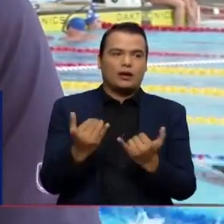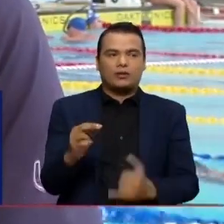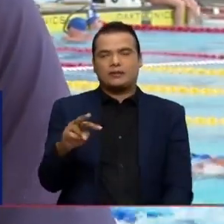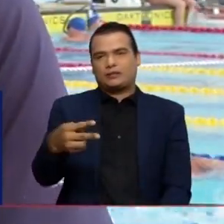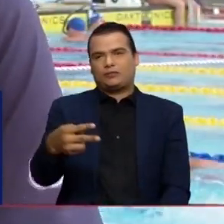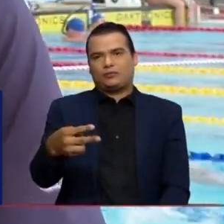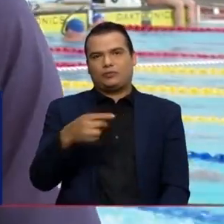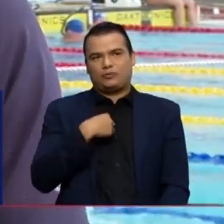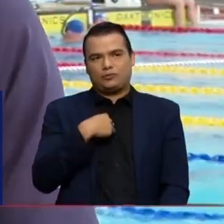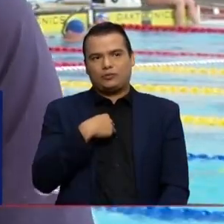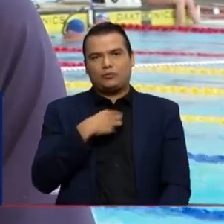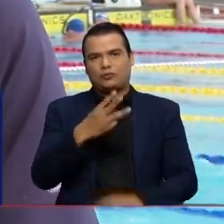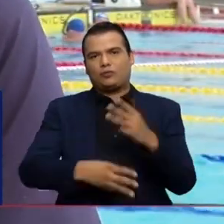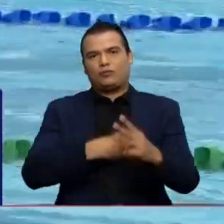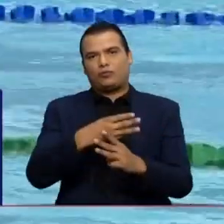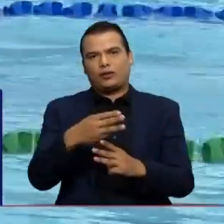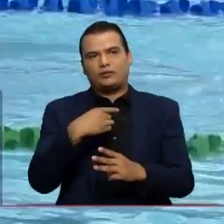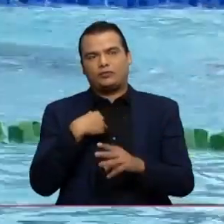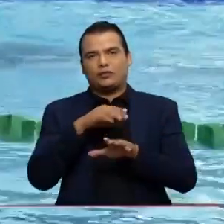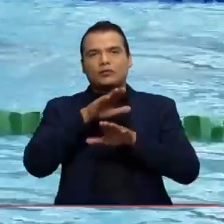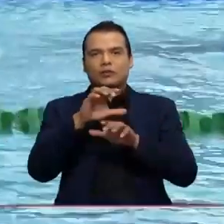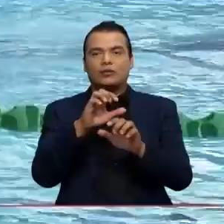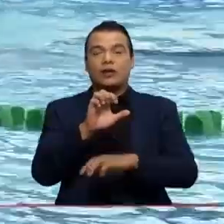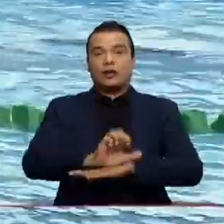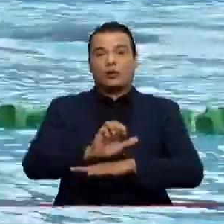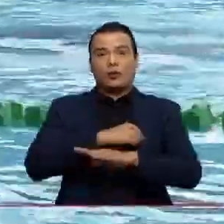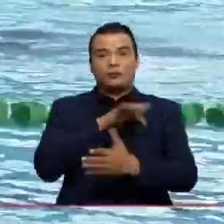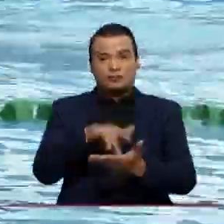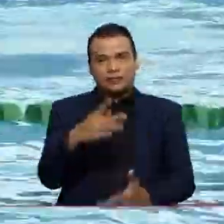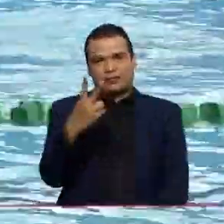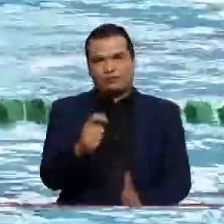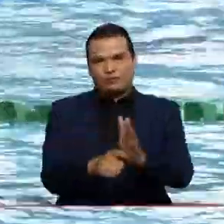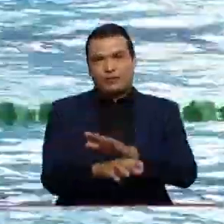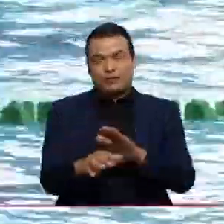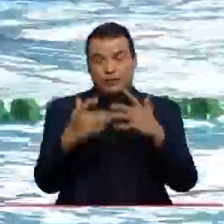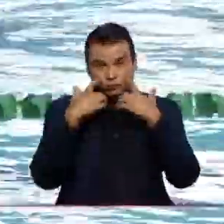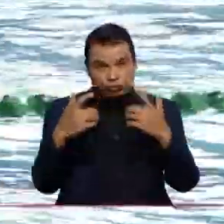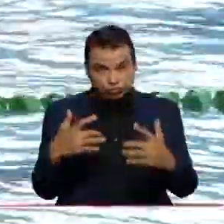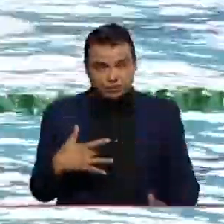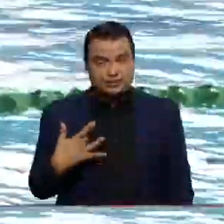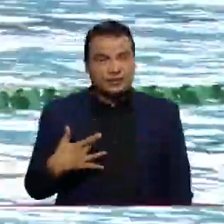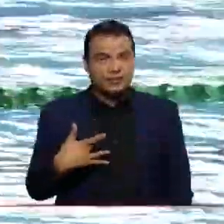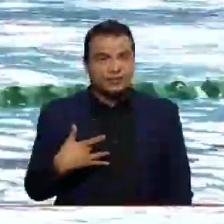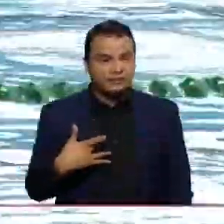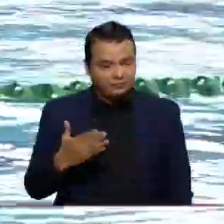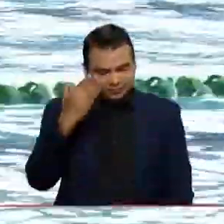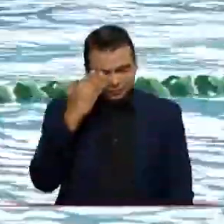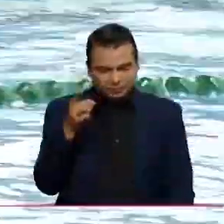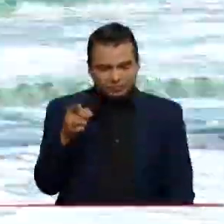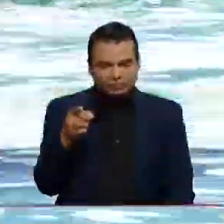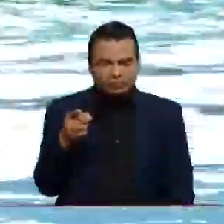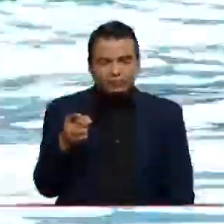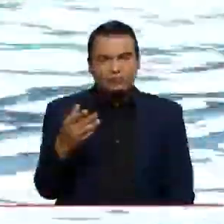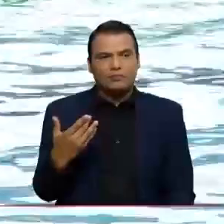que vengo a un mundial con Ecuador y esto ha sido, digamos, que muy grande para mí, porque en el 50 bifin, en el 100